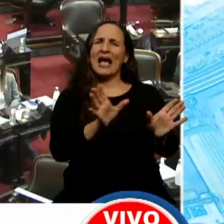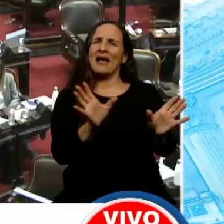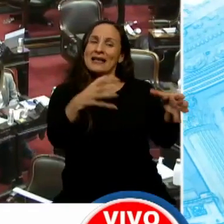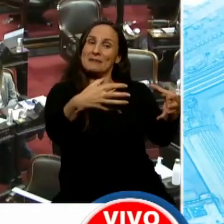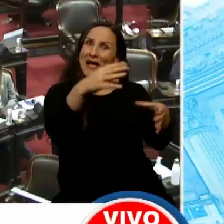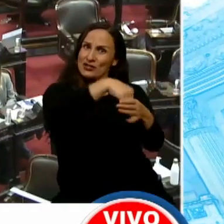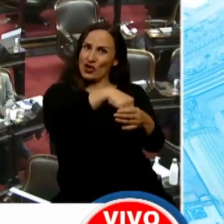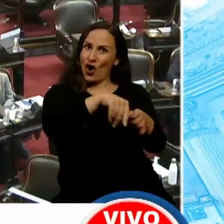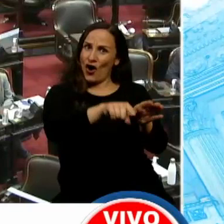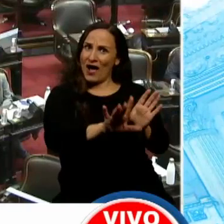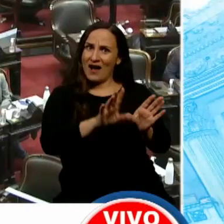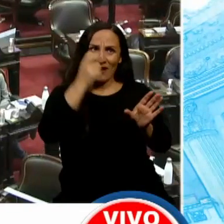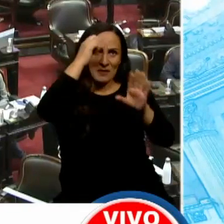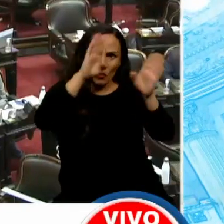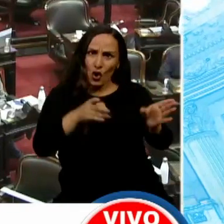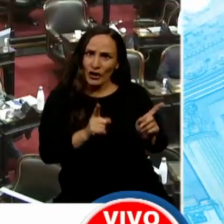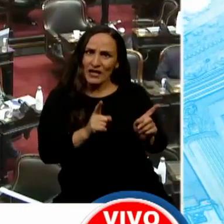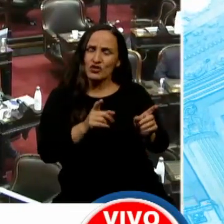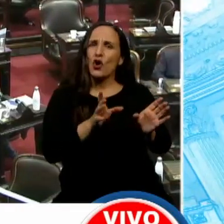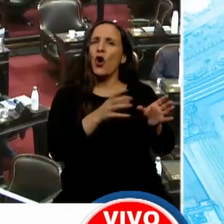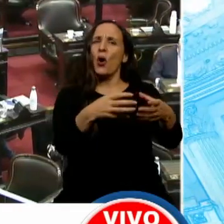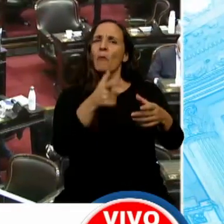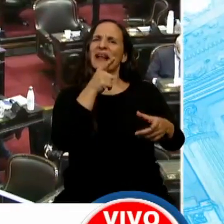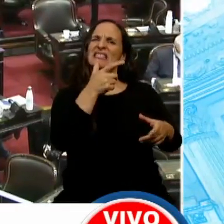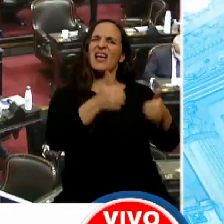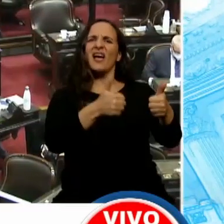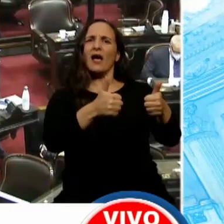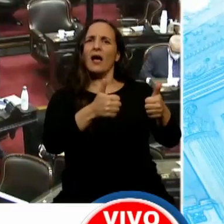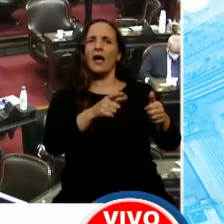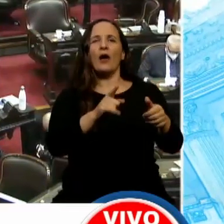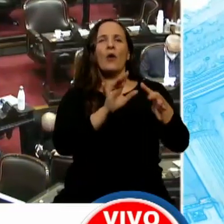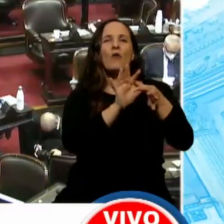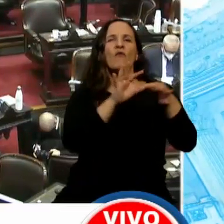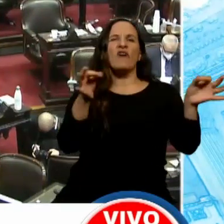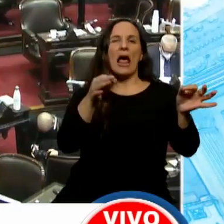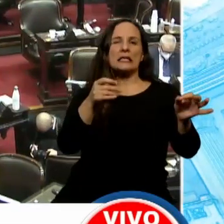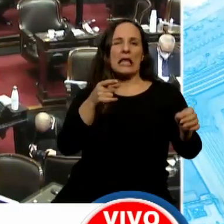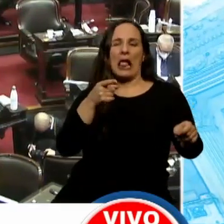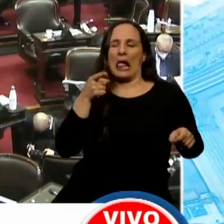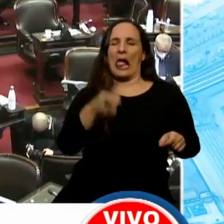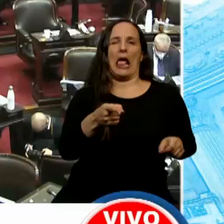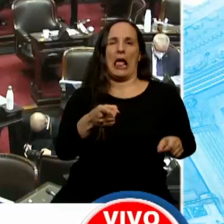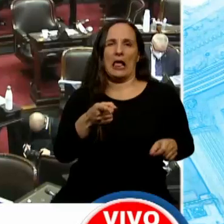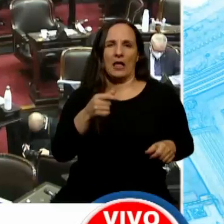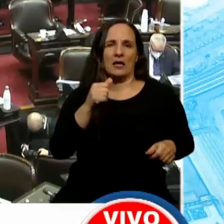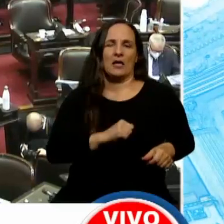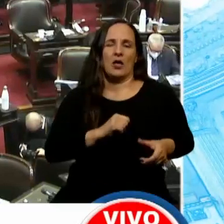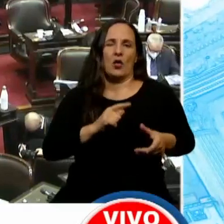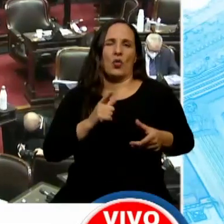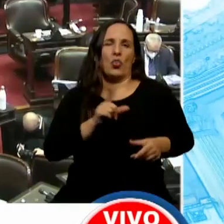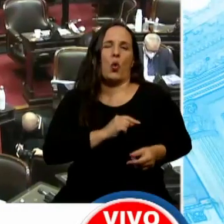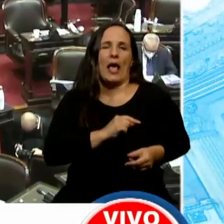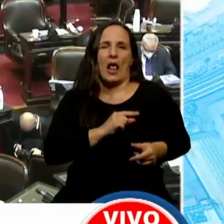determinado espacio de este Congreso, en donde parece que hay una competencia que el que dice la frase más hiriente, la frase que desestabiliza más,